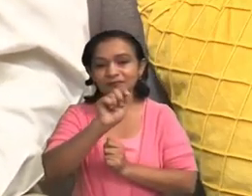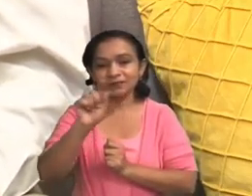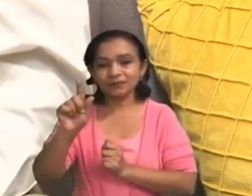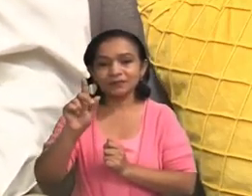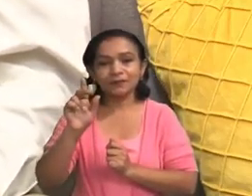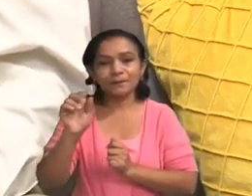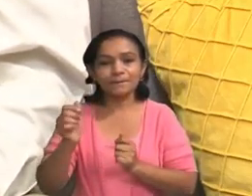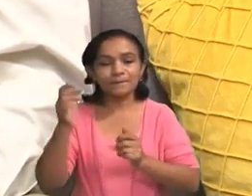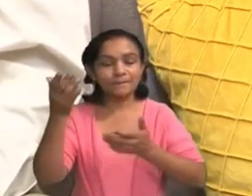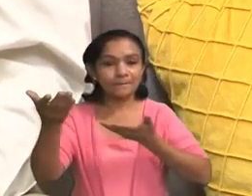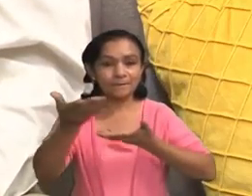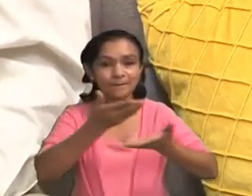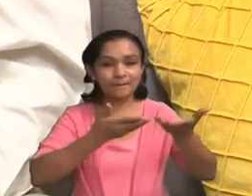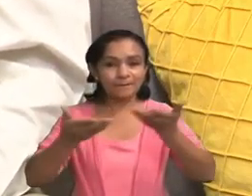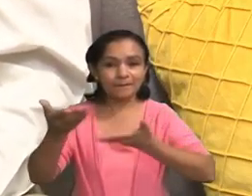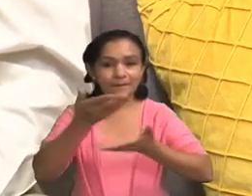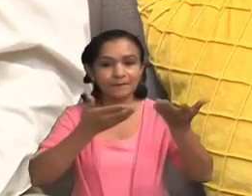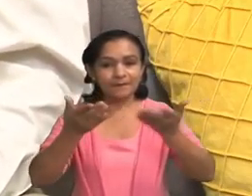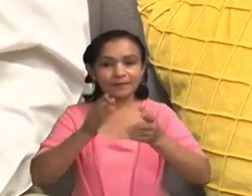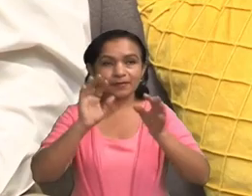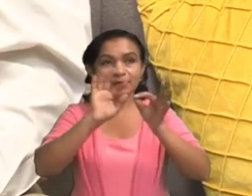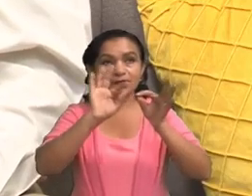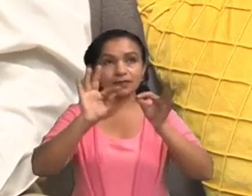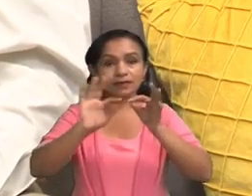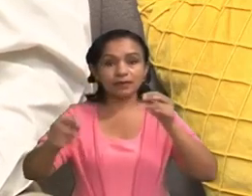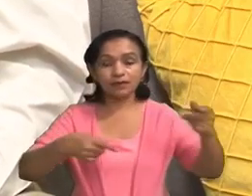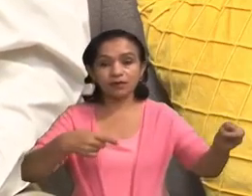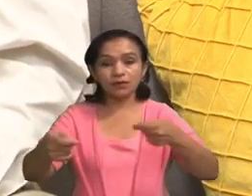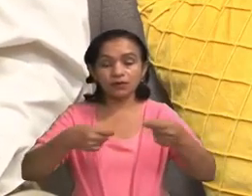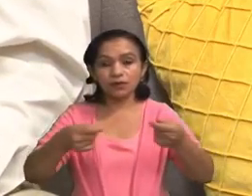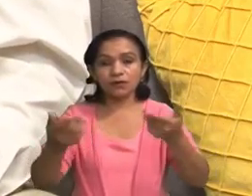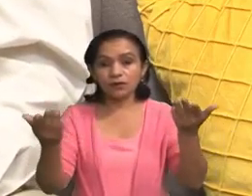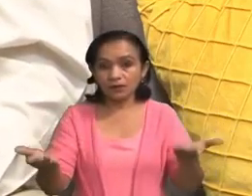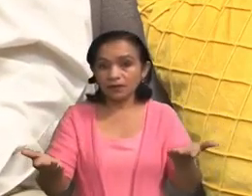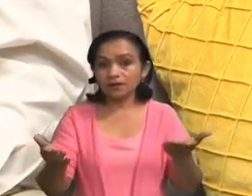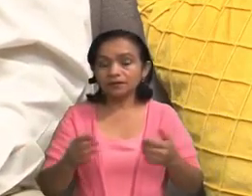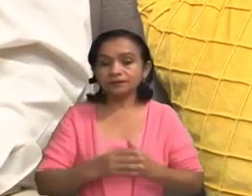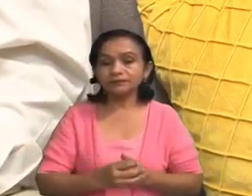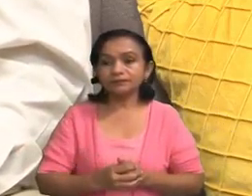de compartir, ¿sí, sí?, es la feria. En la feria